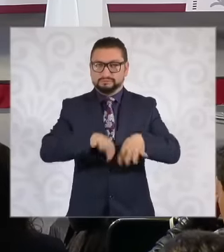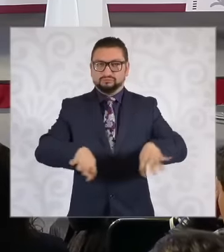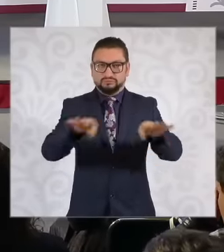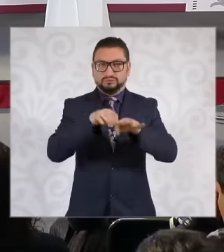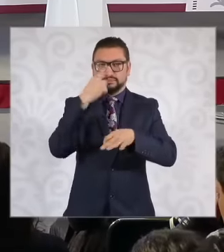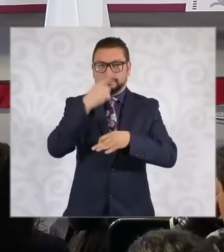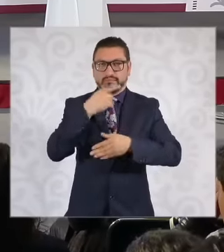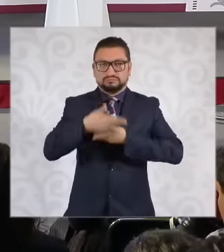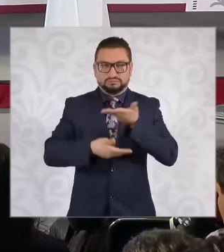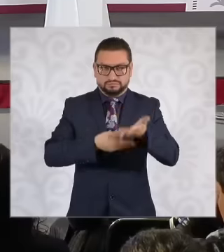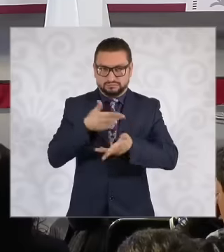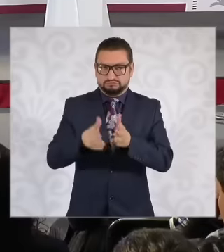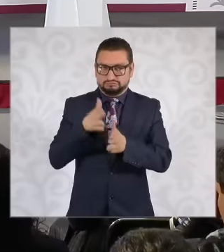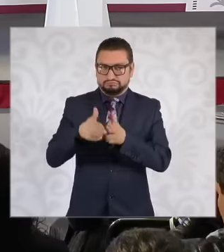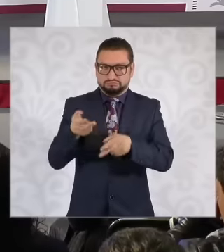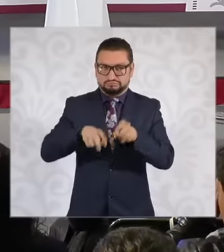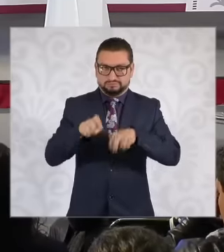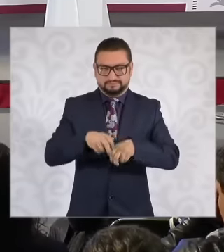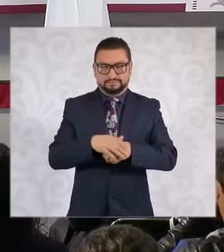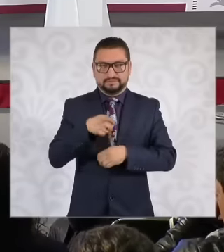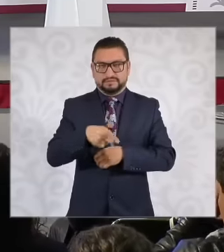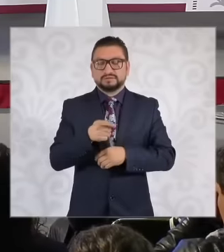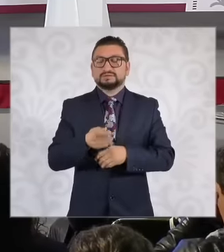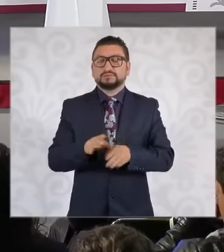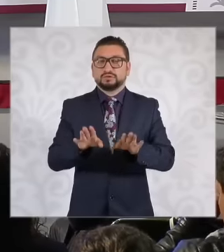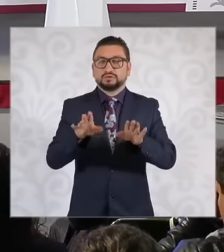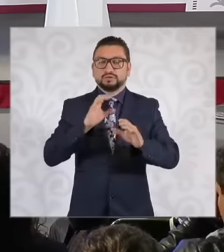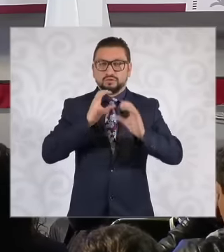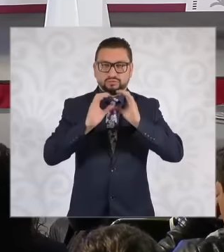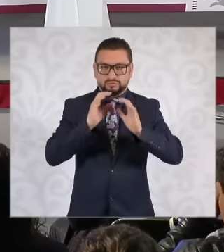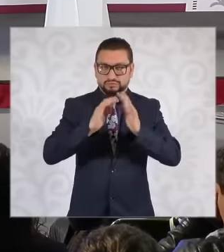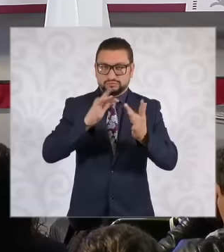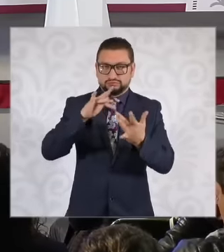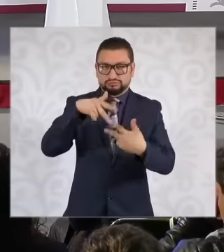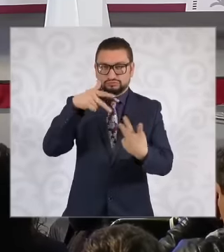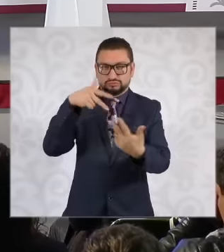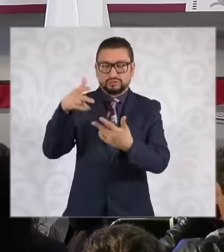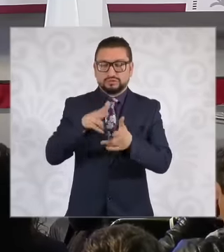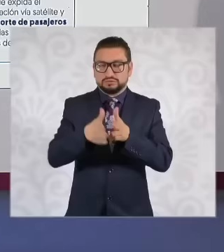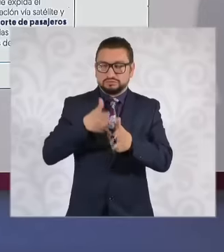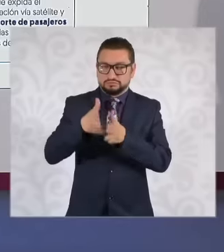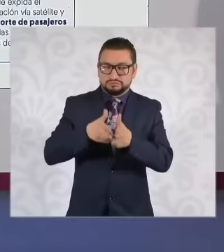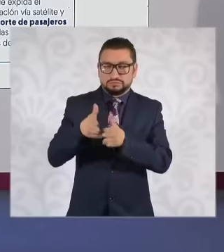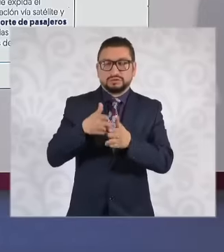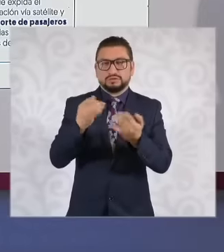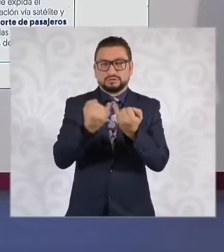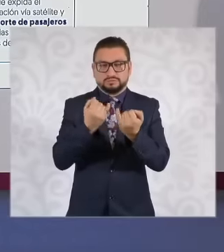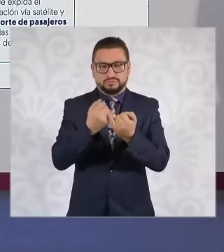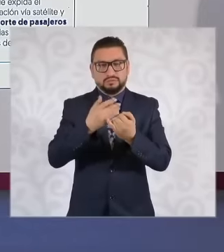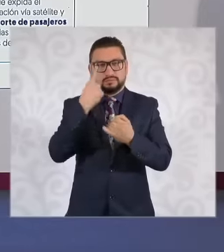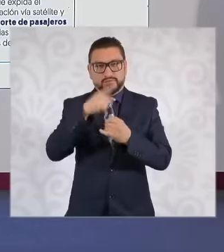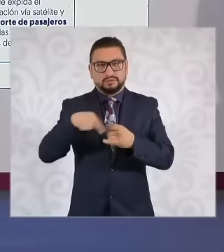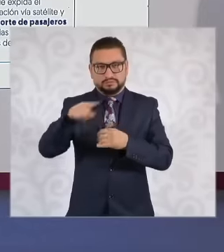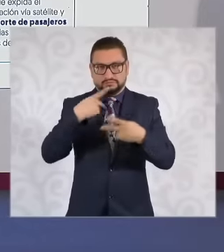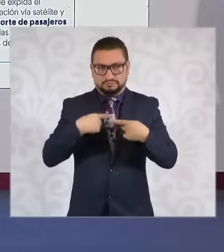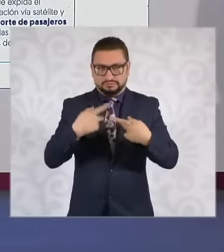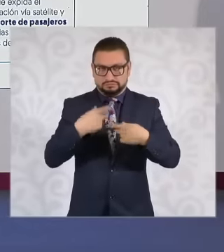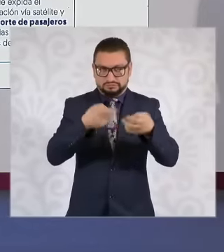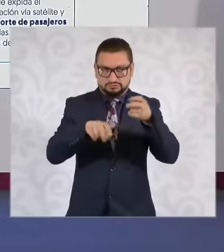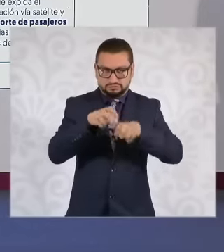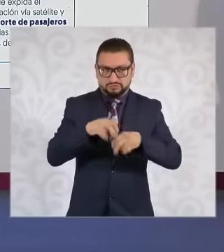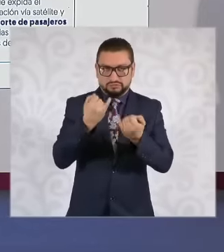el servicio de pasajeros. La comunicación vía satélite y los ferrocarriles, tanto para transporte de pasajeros como de carga,